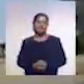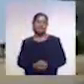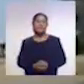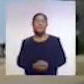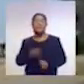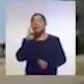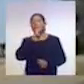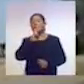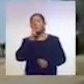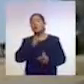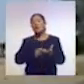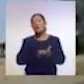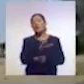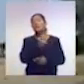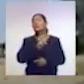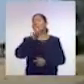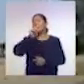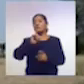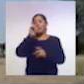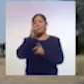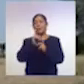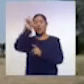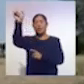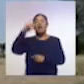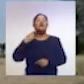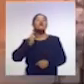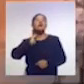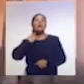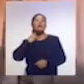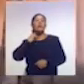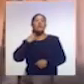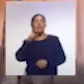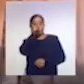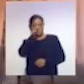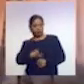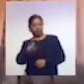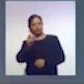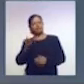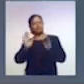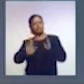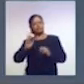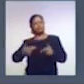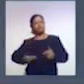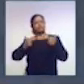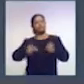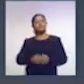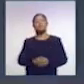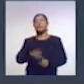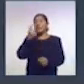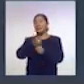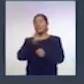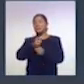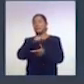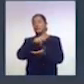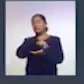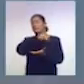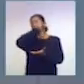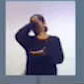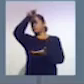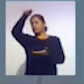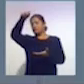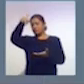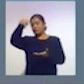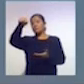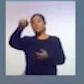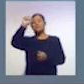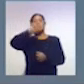Rusia envió el jueves al espacio a su primer robot humanoide. En principio, debe llegar a la Estación Espacial Internacional el